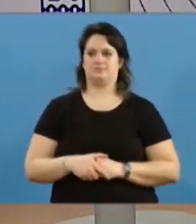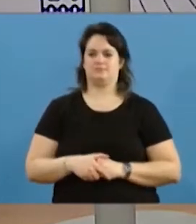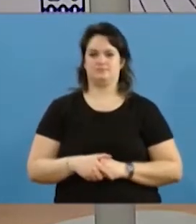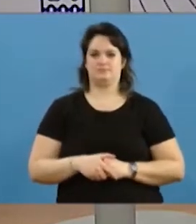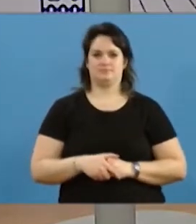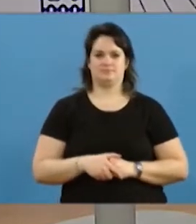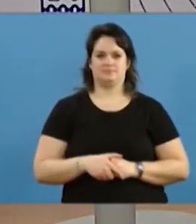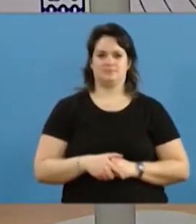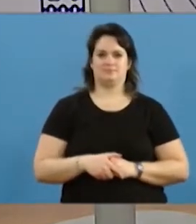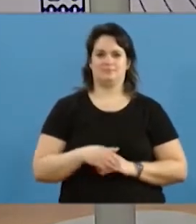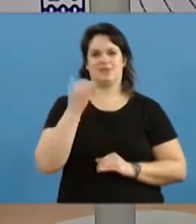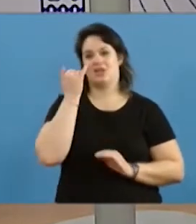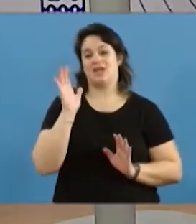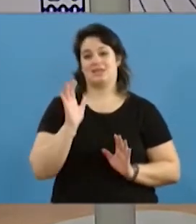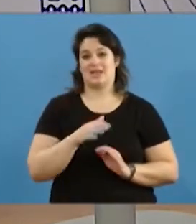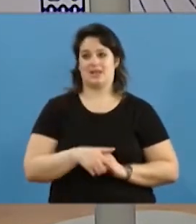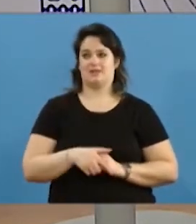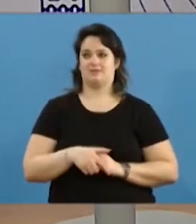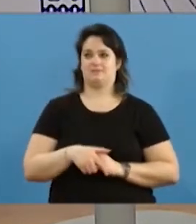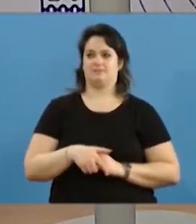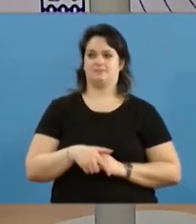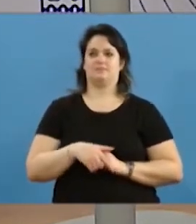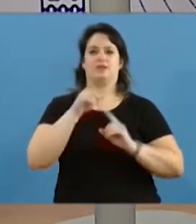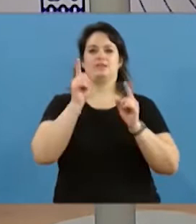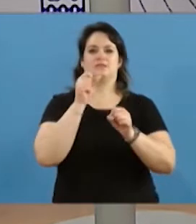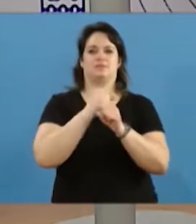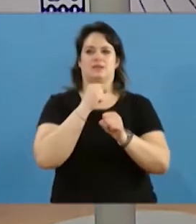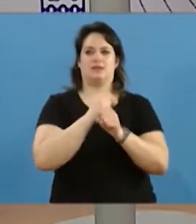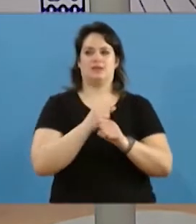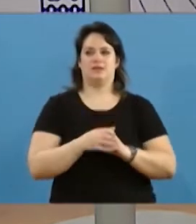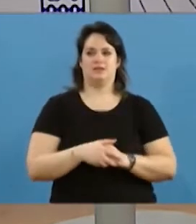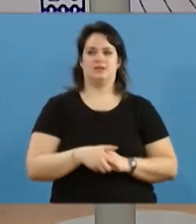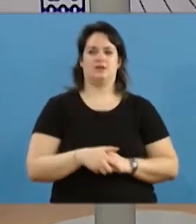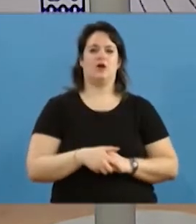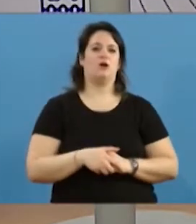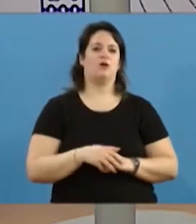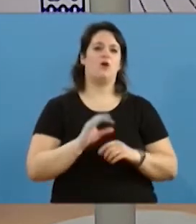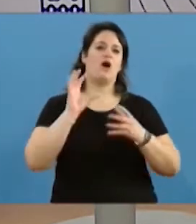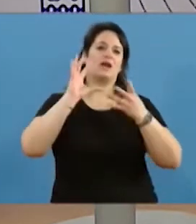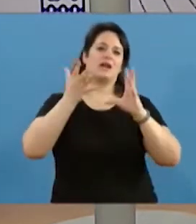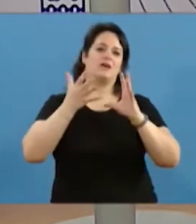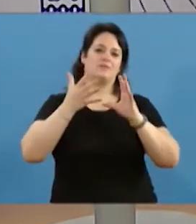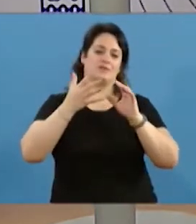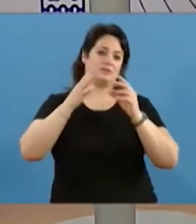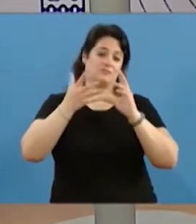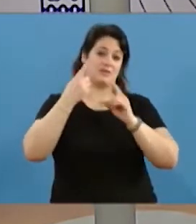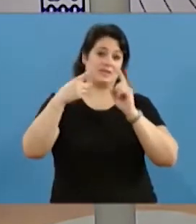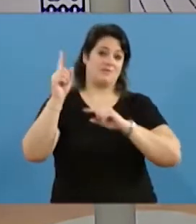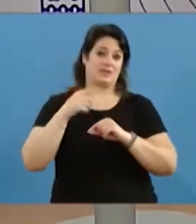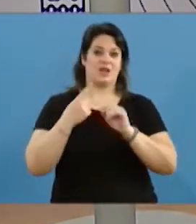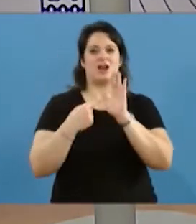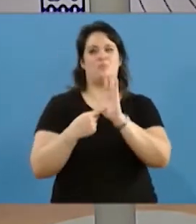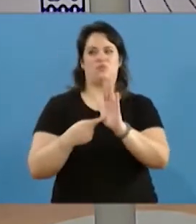Bien. Lo tenemos representado. También podemos trabajar, ¿sí?, con otro tipo de gráficos que son como el que le vamos